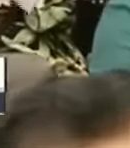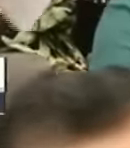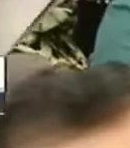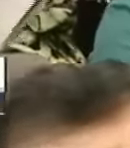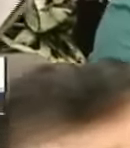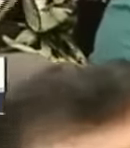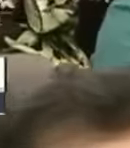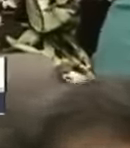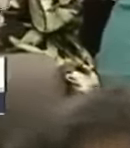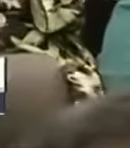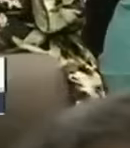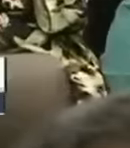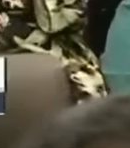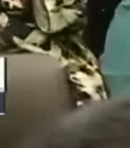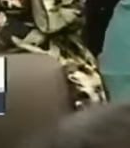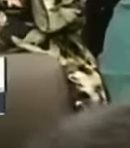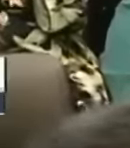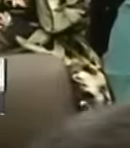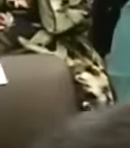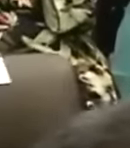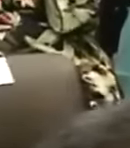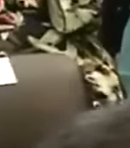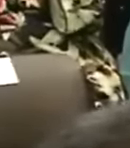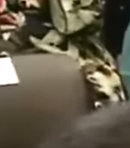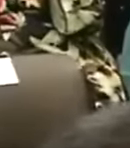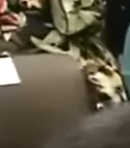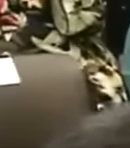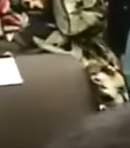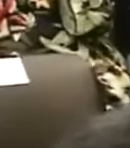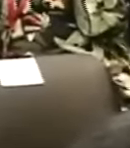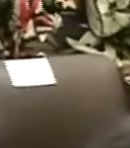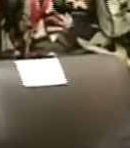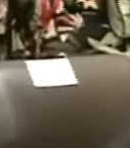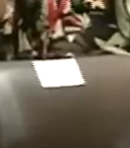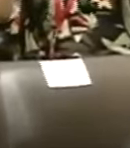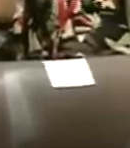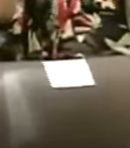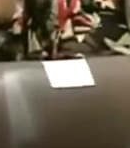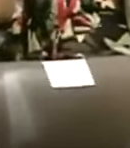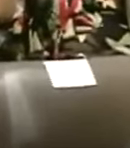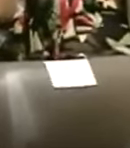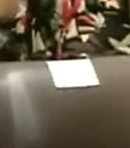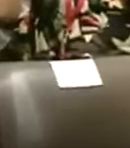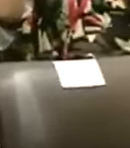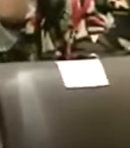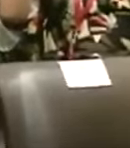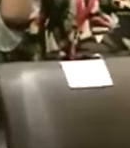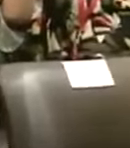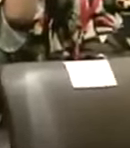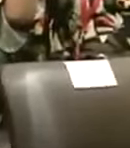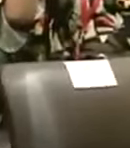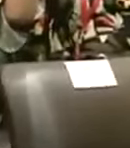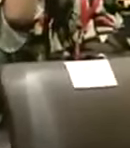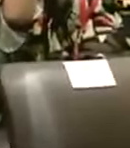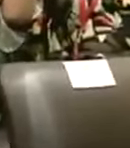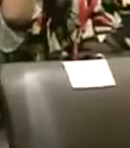hermanos y hermanas que están aquí en este honorable auditorio. Un